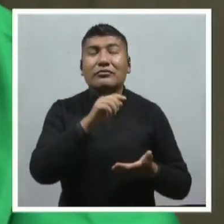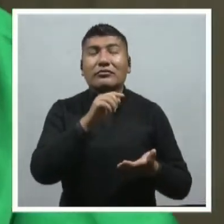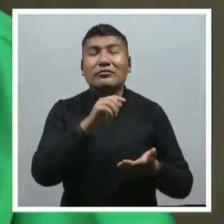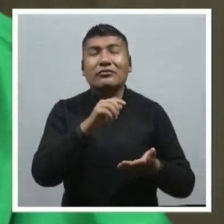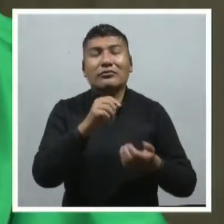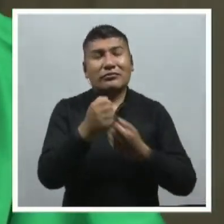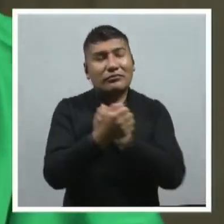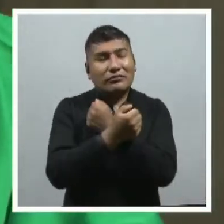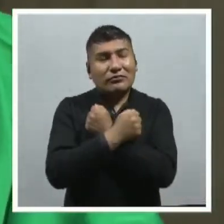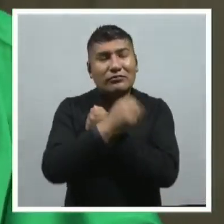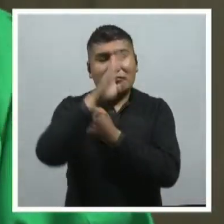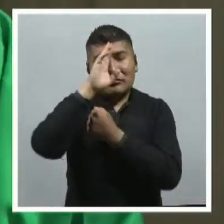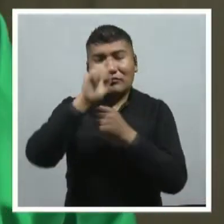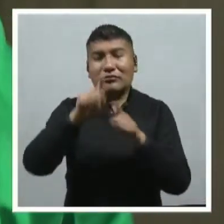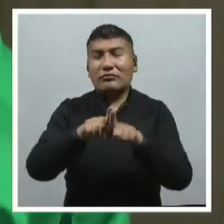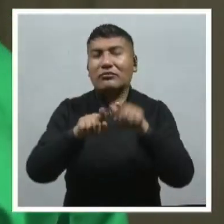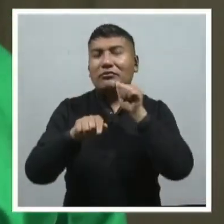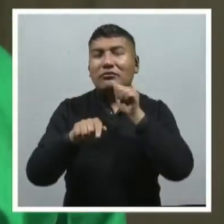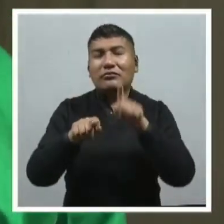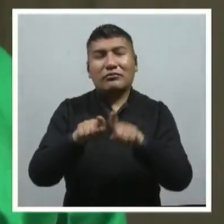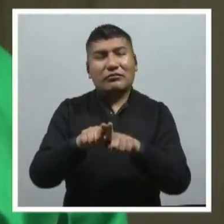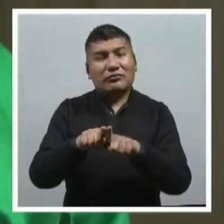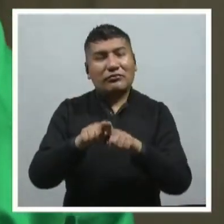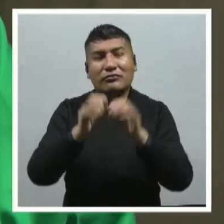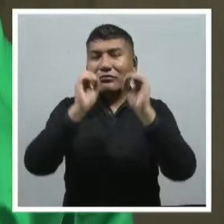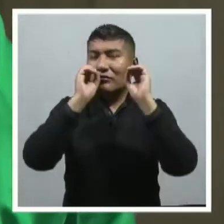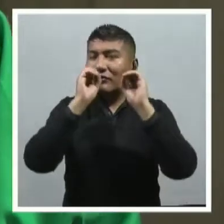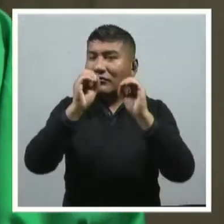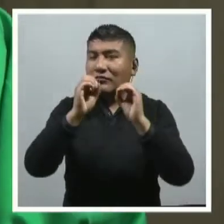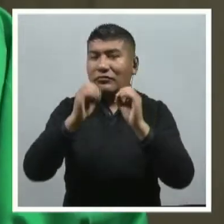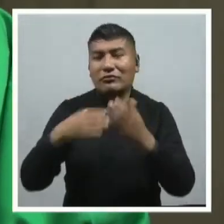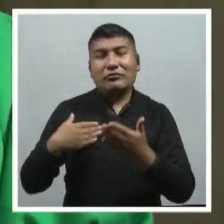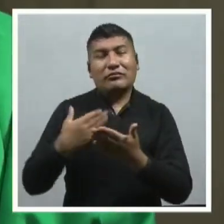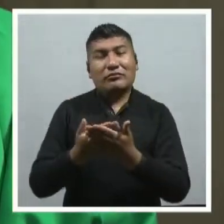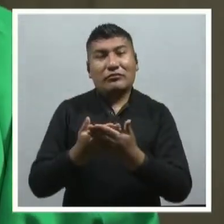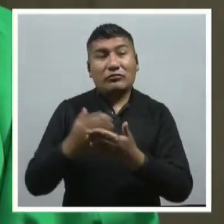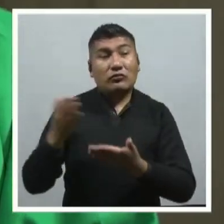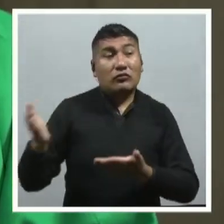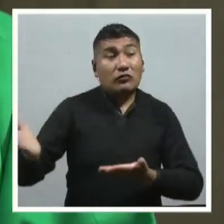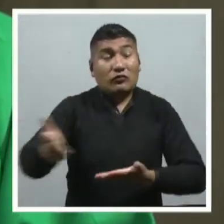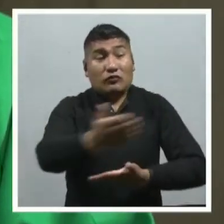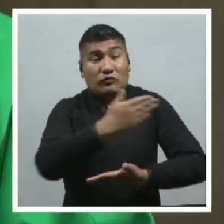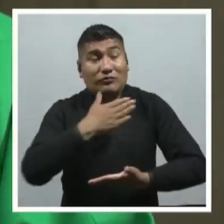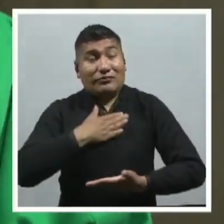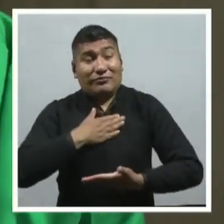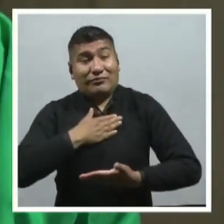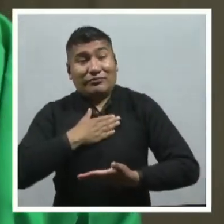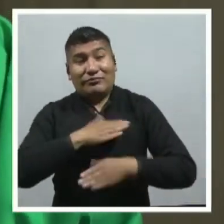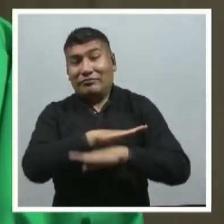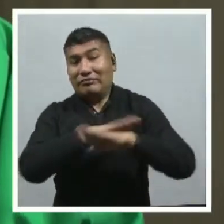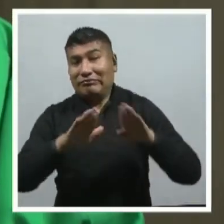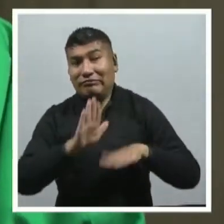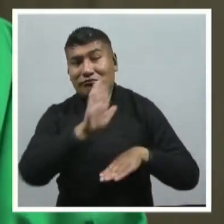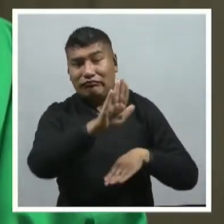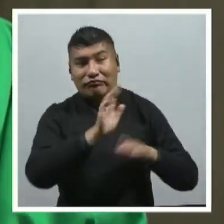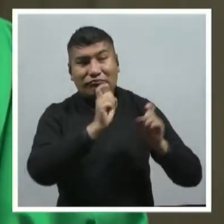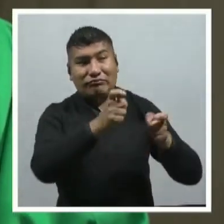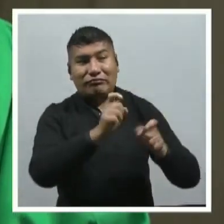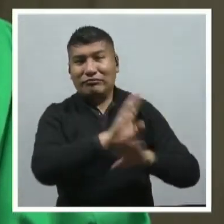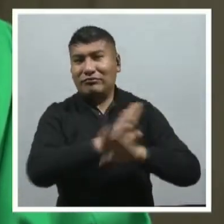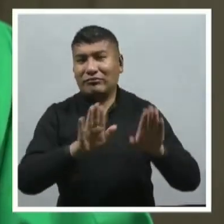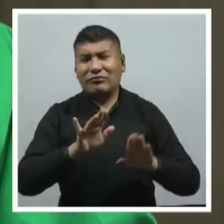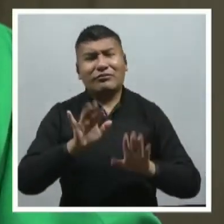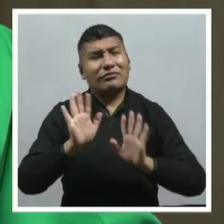queridos hermanos, cero de solidaridad. Todo para mí, nada para vos. Yo les pido, queridos hermanos, de